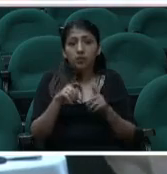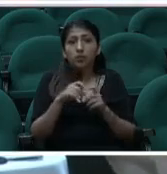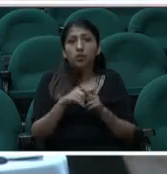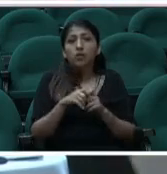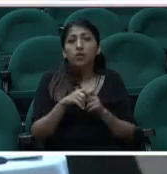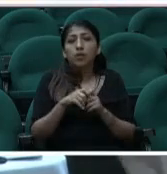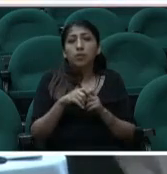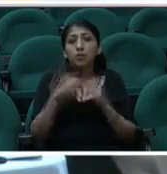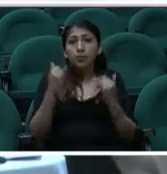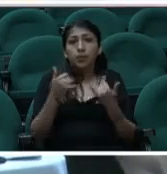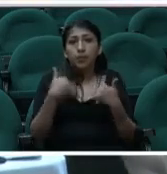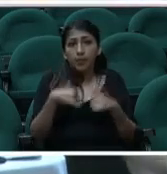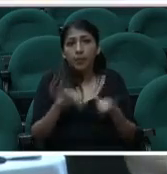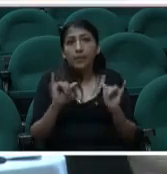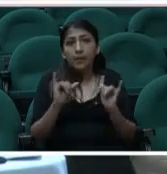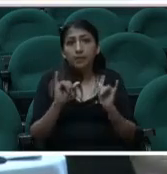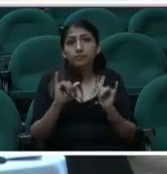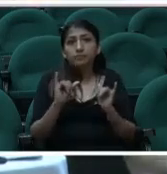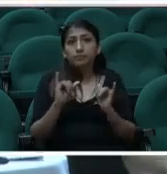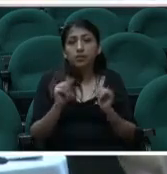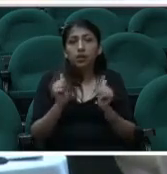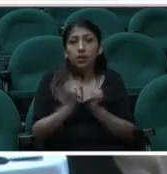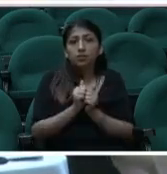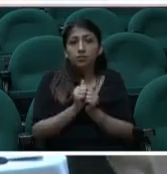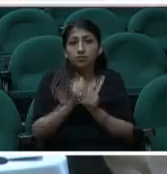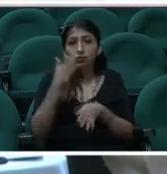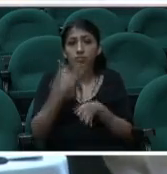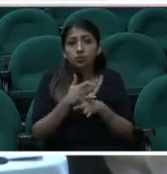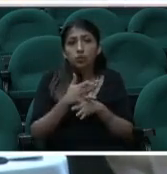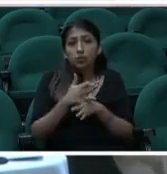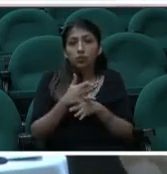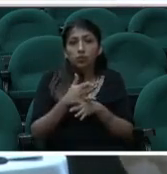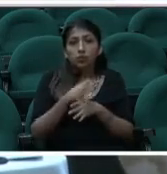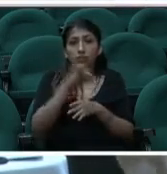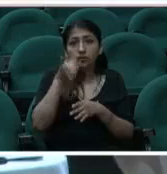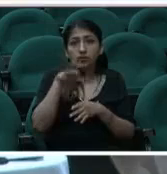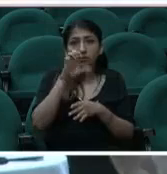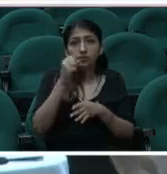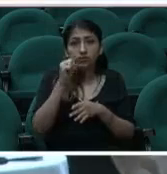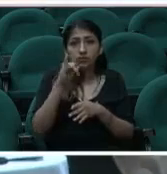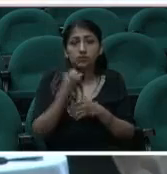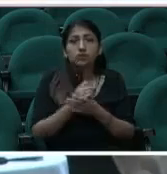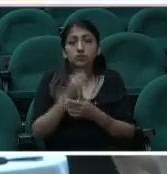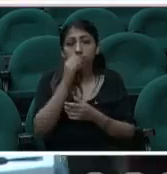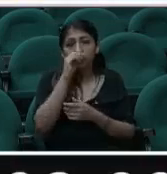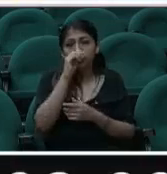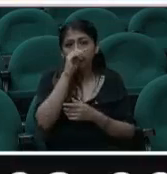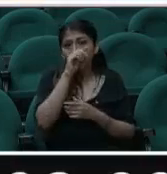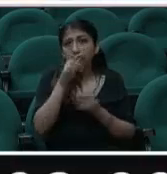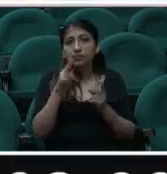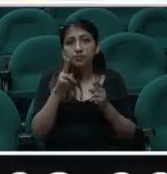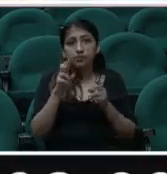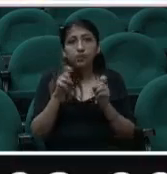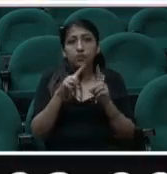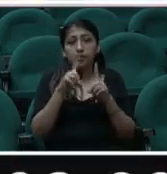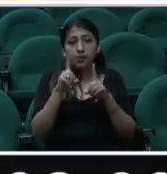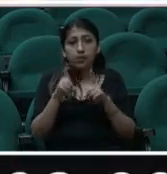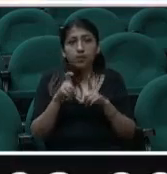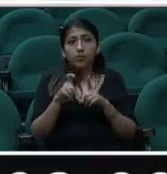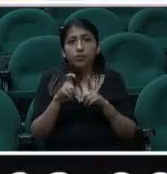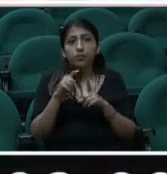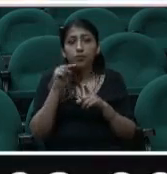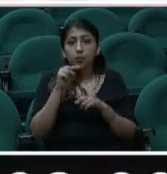salud vamos a continuar en esta oportunidad le toca el turno a la candidata jesse en germán la misma pregunta para usted'